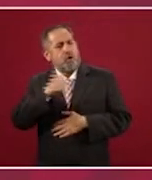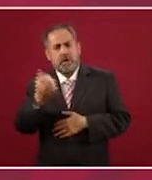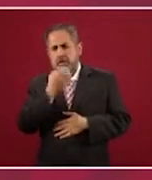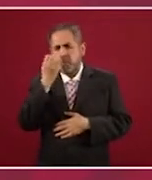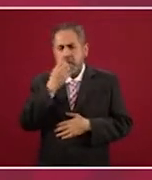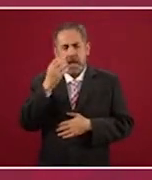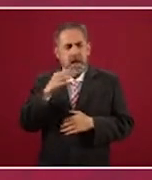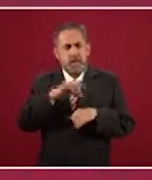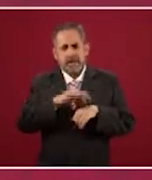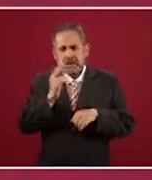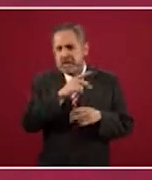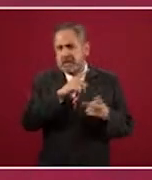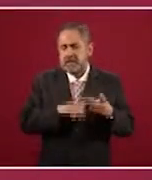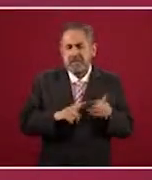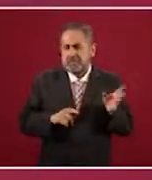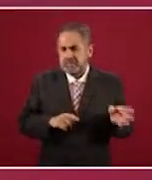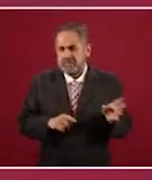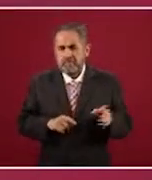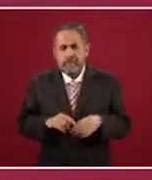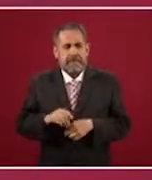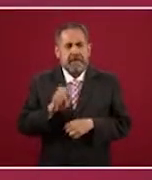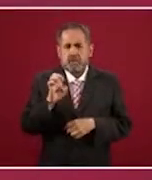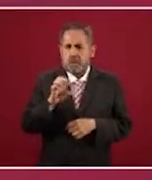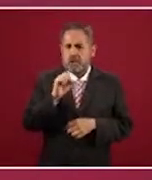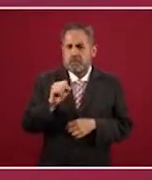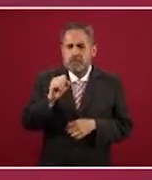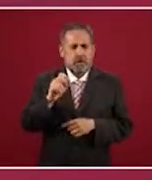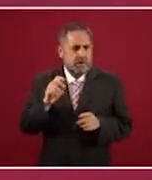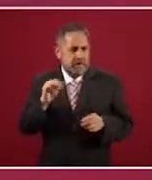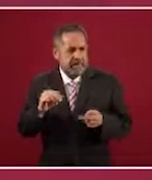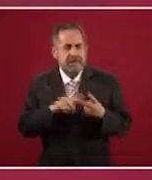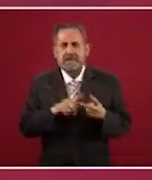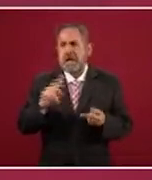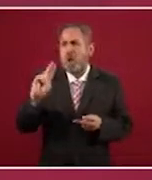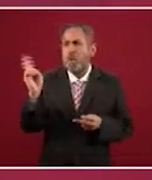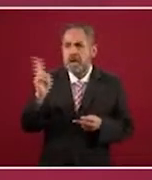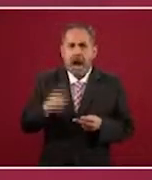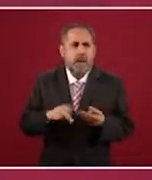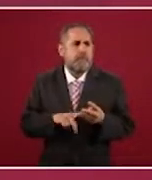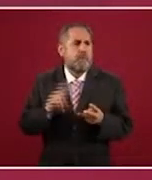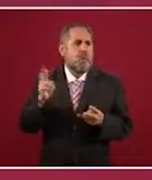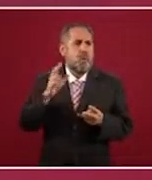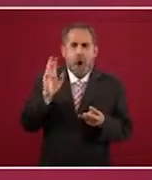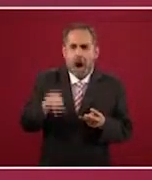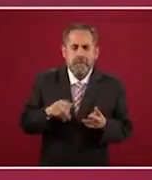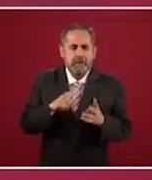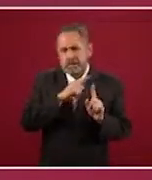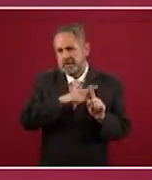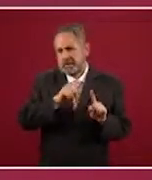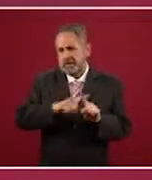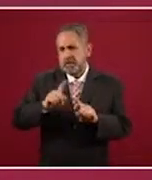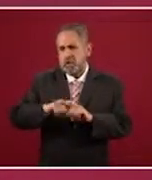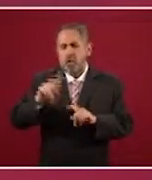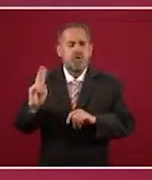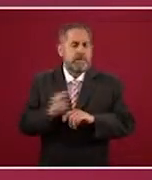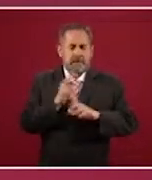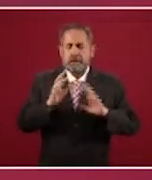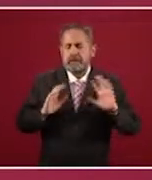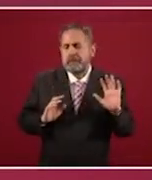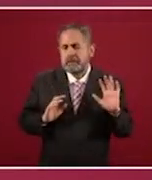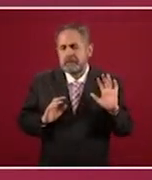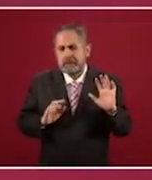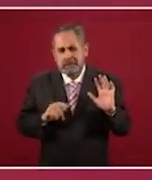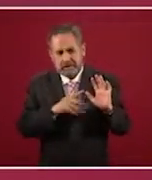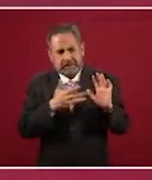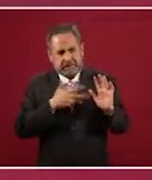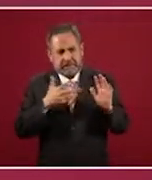medicina, la propia Escuela Superior del Politécnico, la UNAM, la UAM, otras universidades que tienen esta